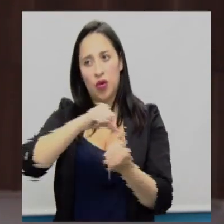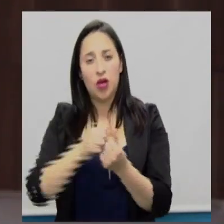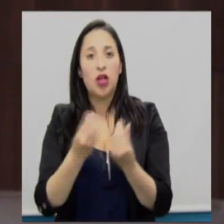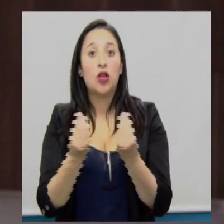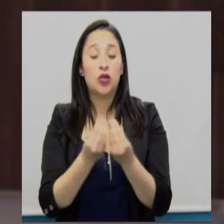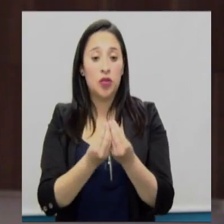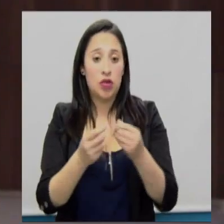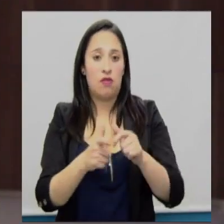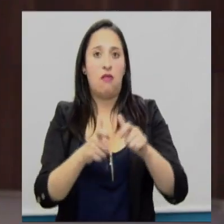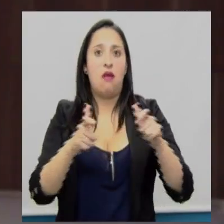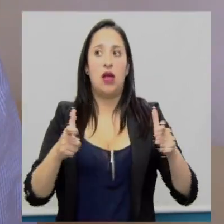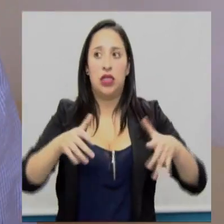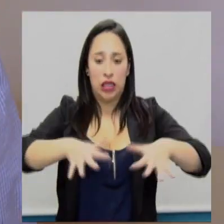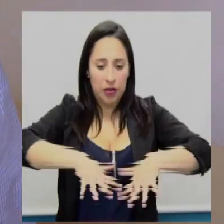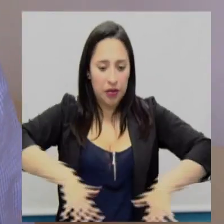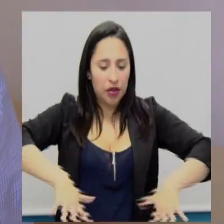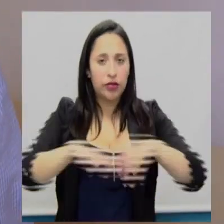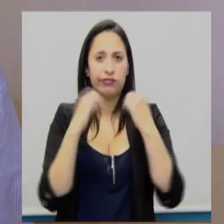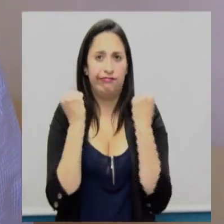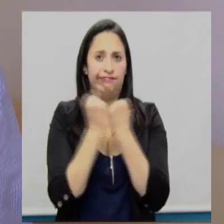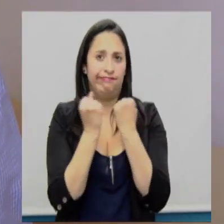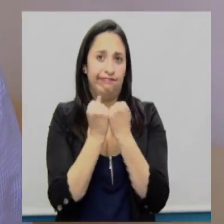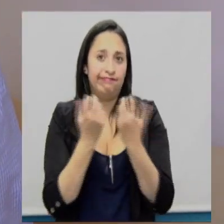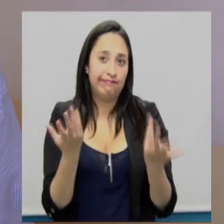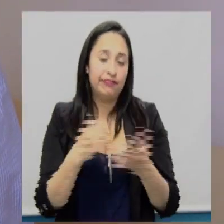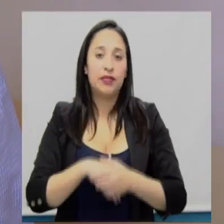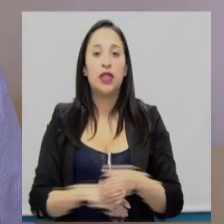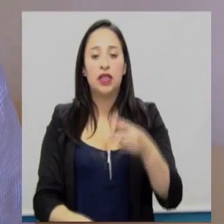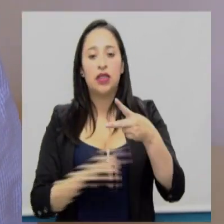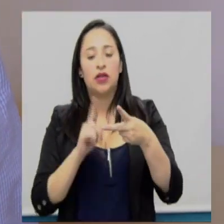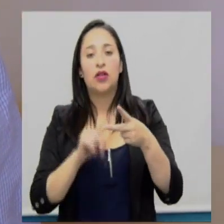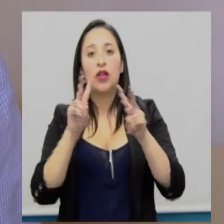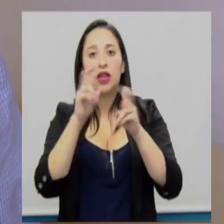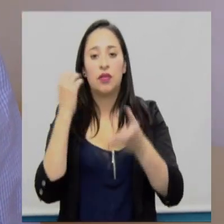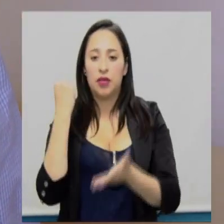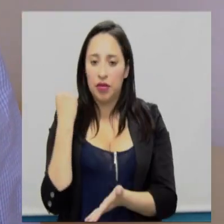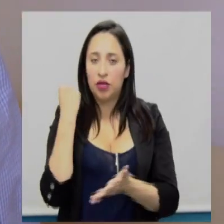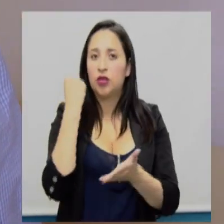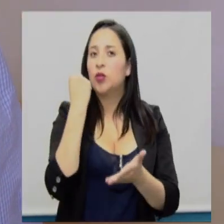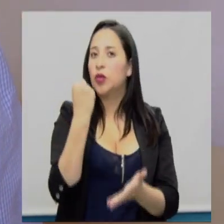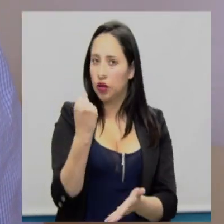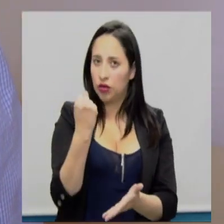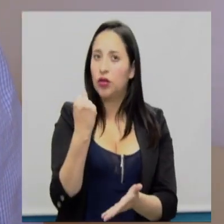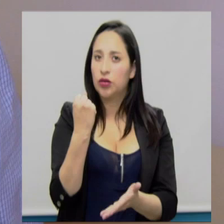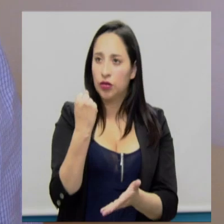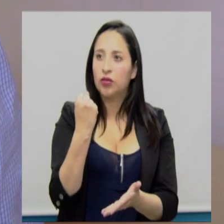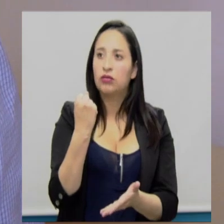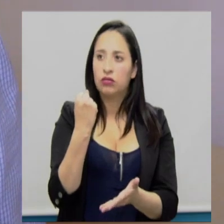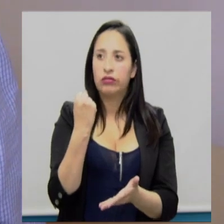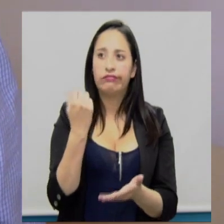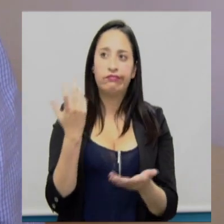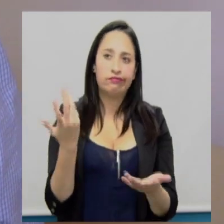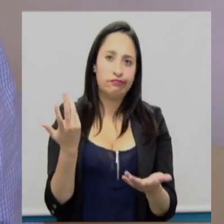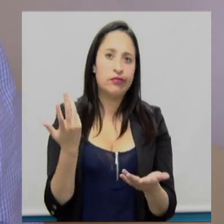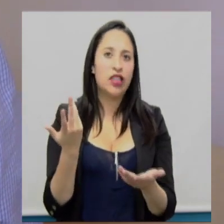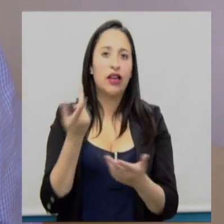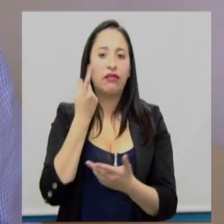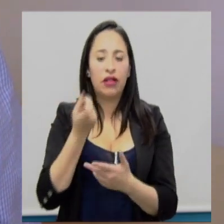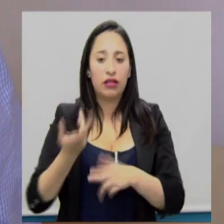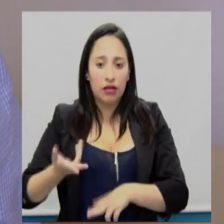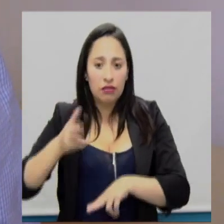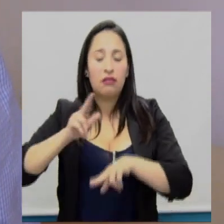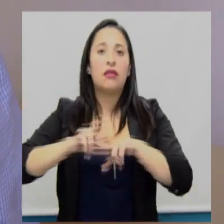también son muy grandes. No son los espacios, otras también relacionadas con la índole presupuestal, presupuestos que no han sido